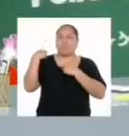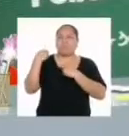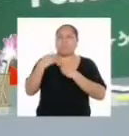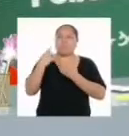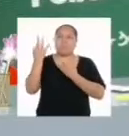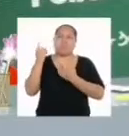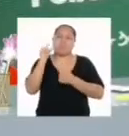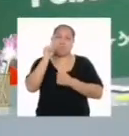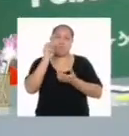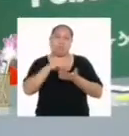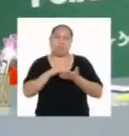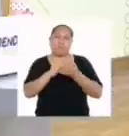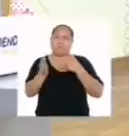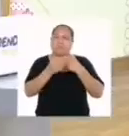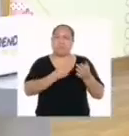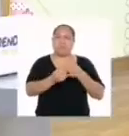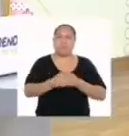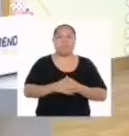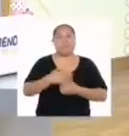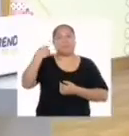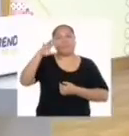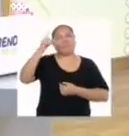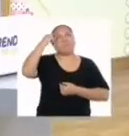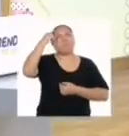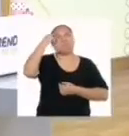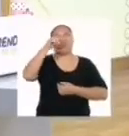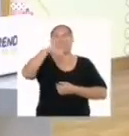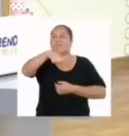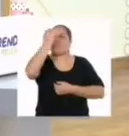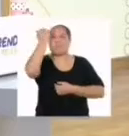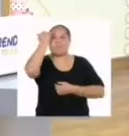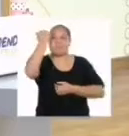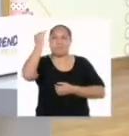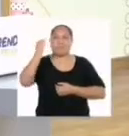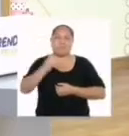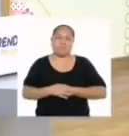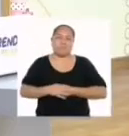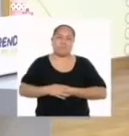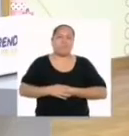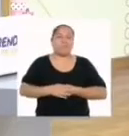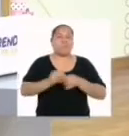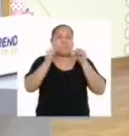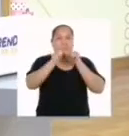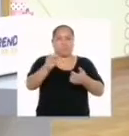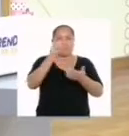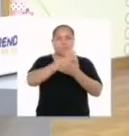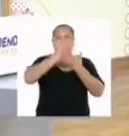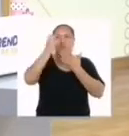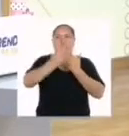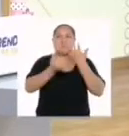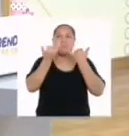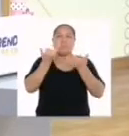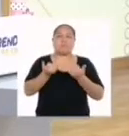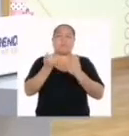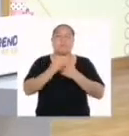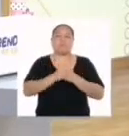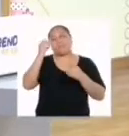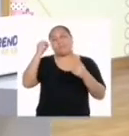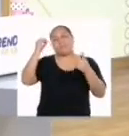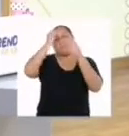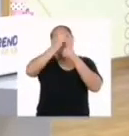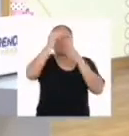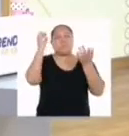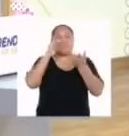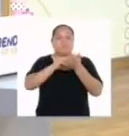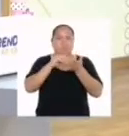esperar un poco más, pero no importa. Ya se me ocurrirán otras ideas. Ahora sí, sigamos con el programa de hoy y con el reto de aprender